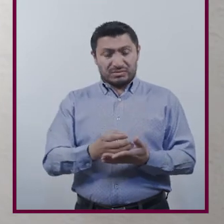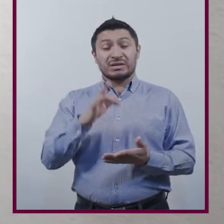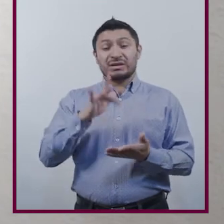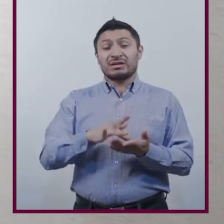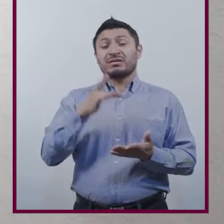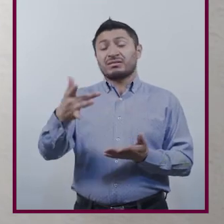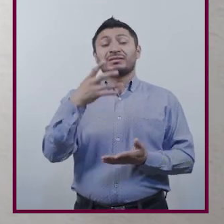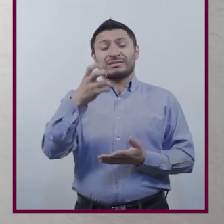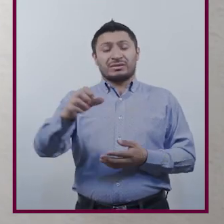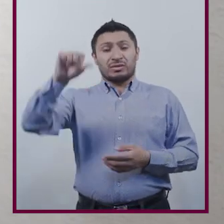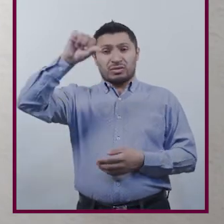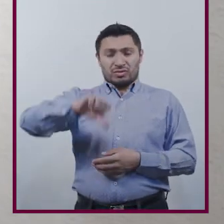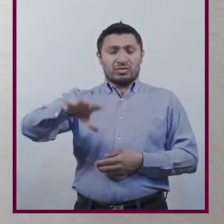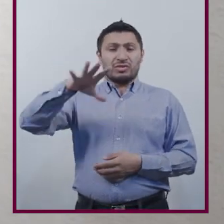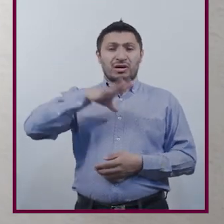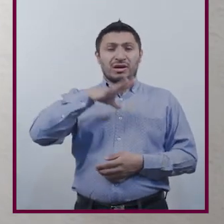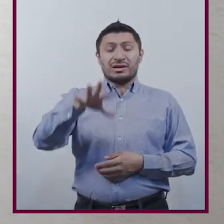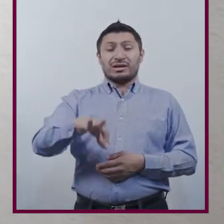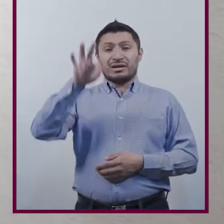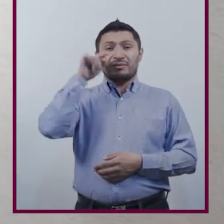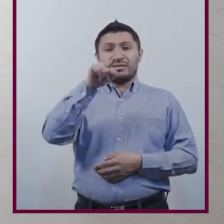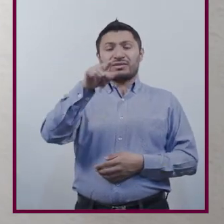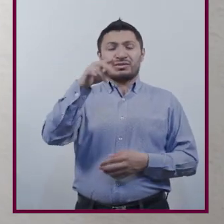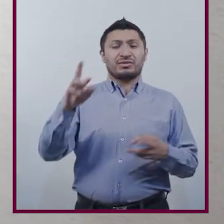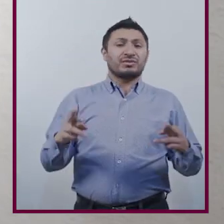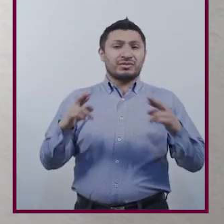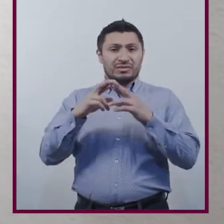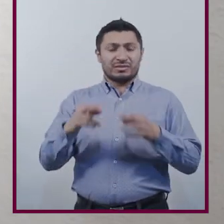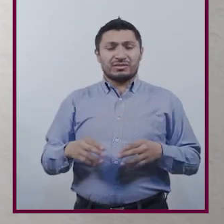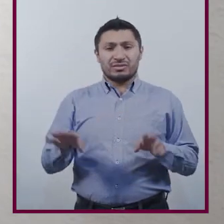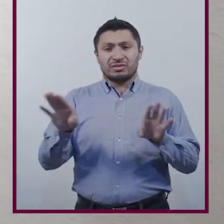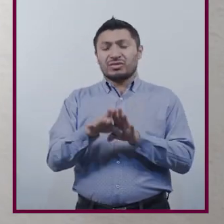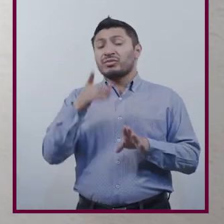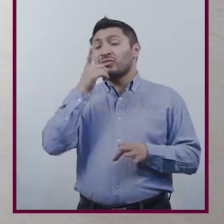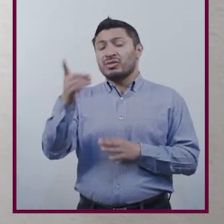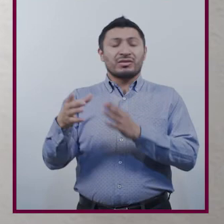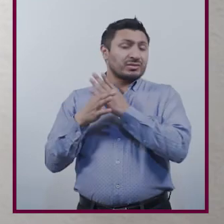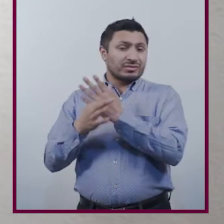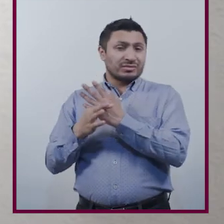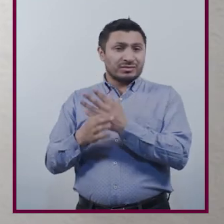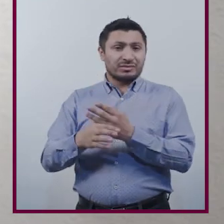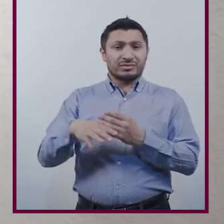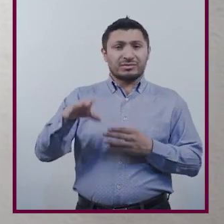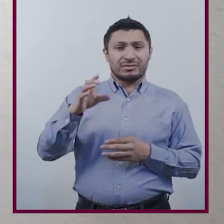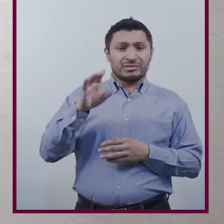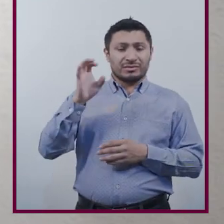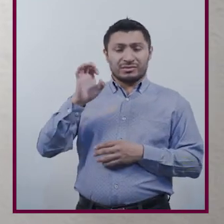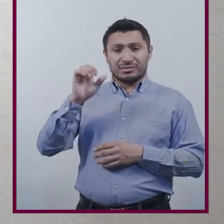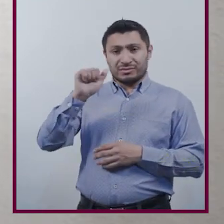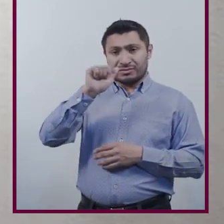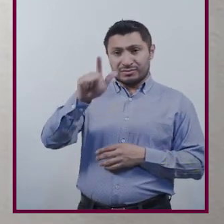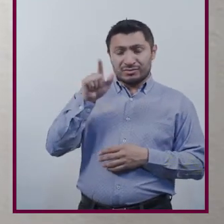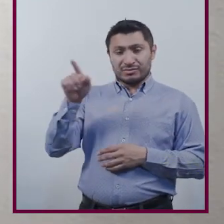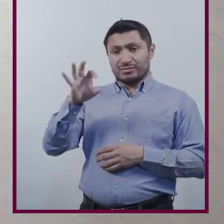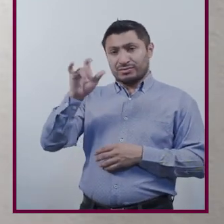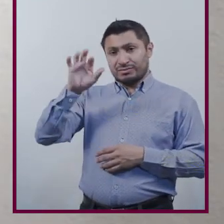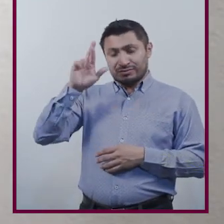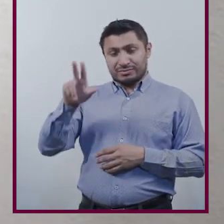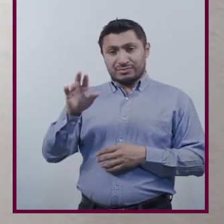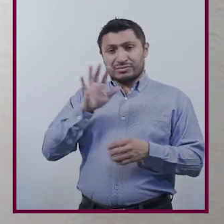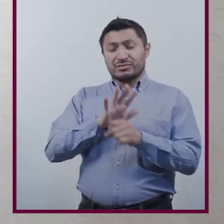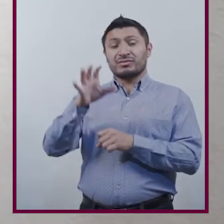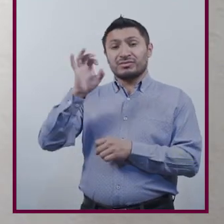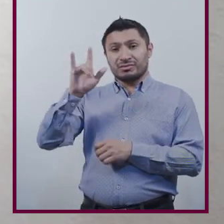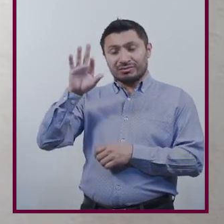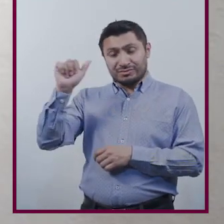hoy tenemos la libertad de elegir nuestra religión. Como dice aquel viejo dicho, al César lo que es del César y a Dios lo que es de